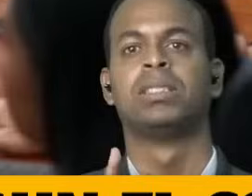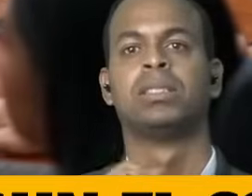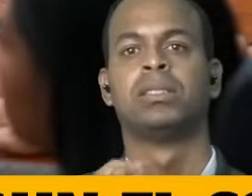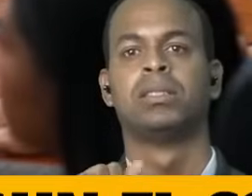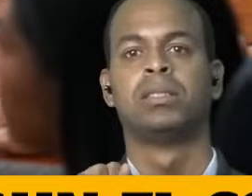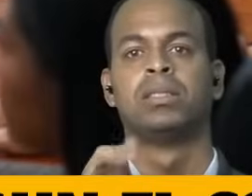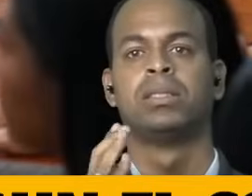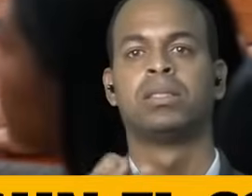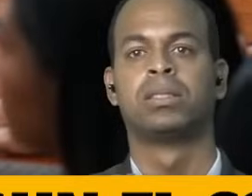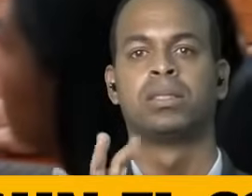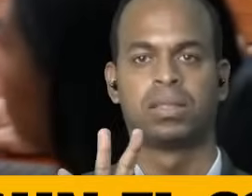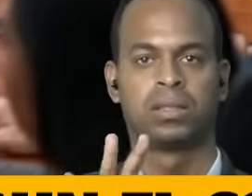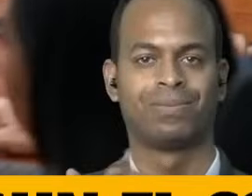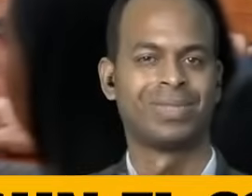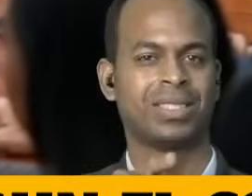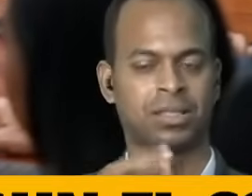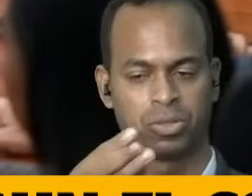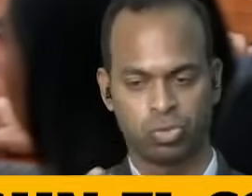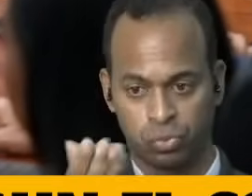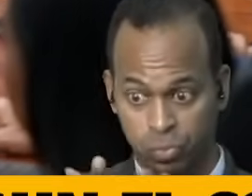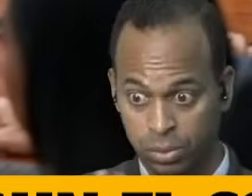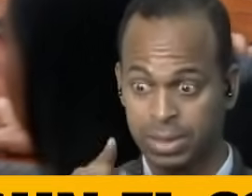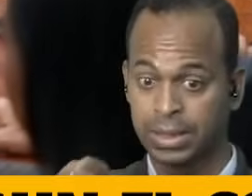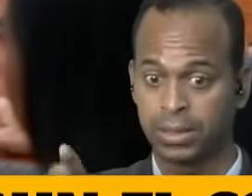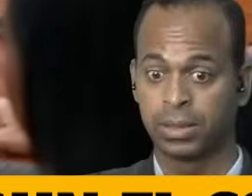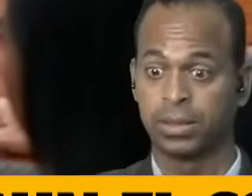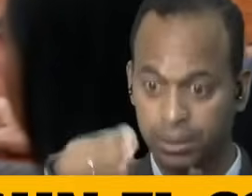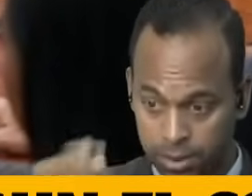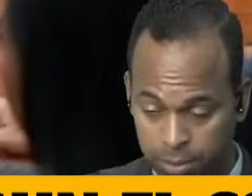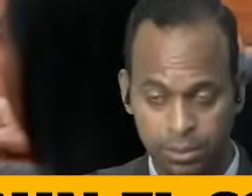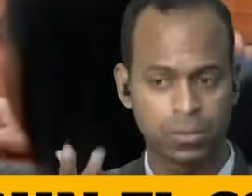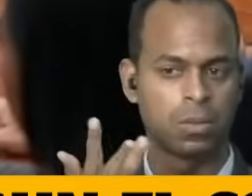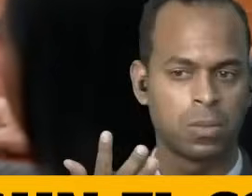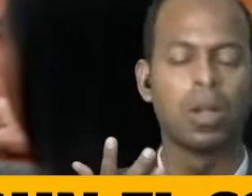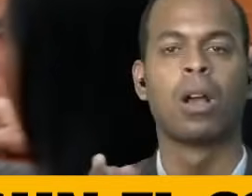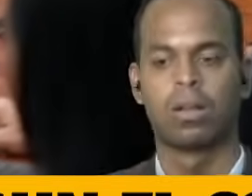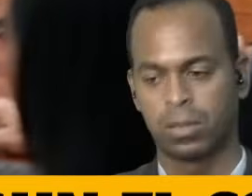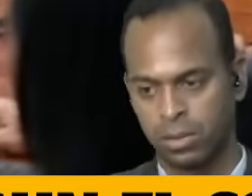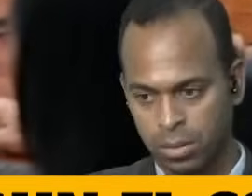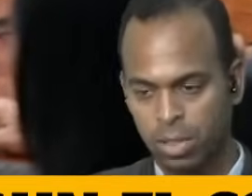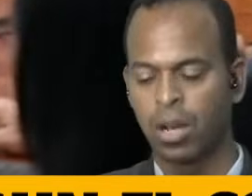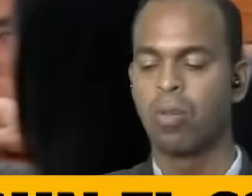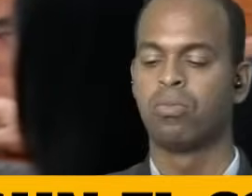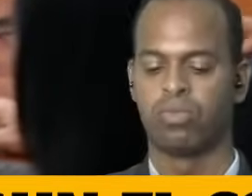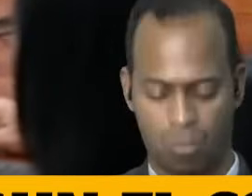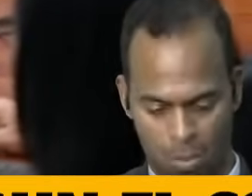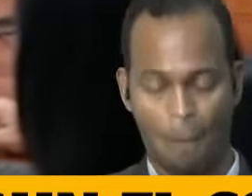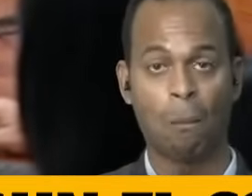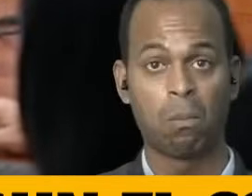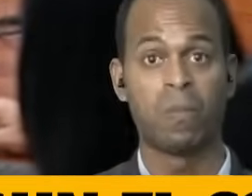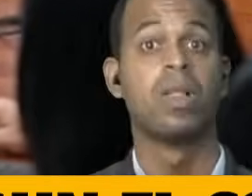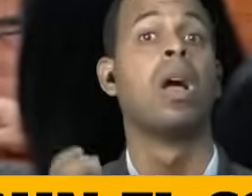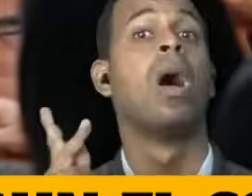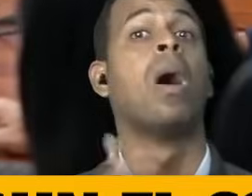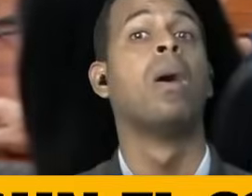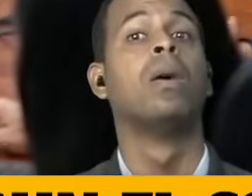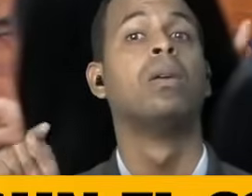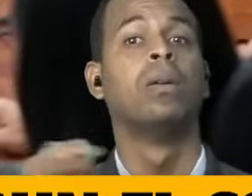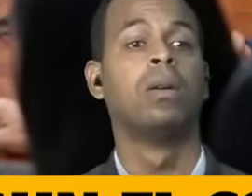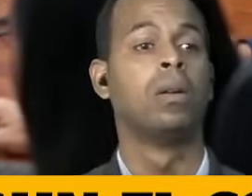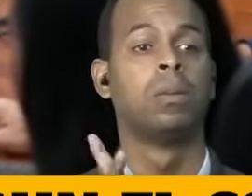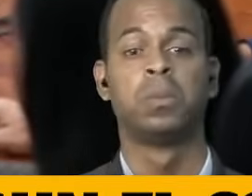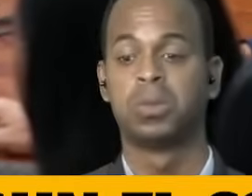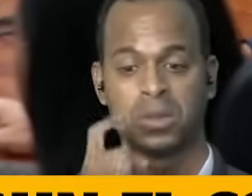técnico legal que puede certificar causa de muerte. Hay personas todavía cuyos cadáveres no han sido